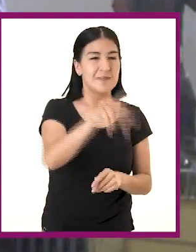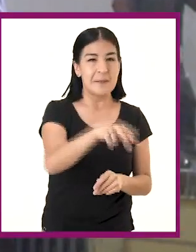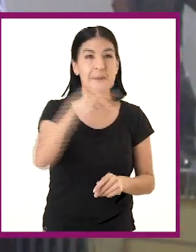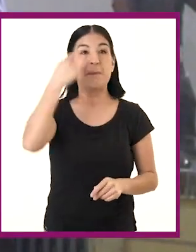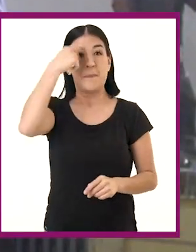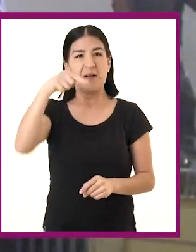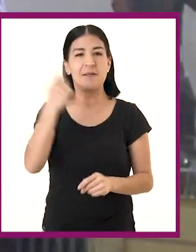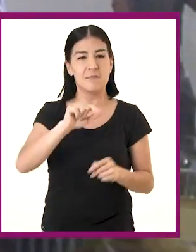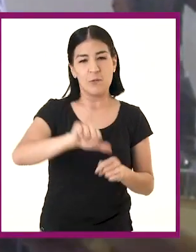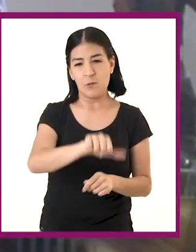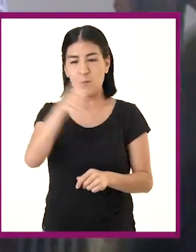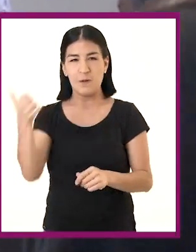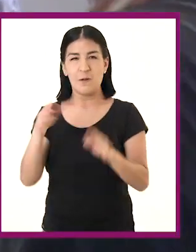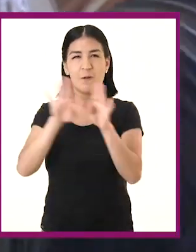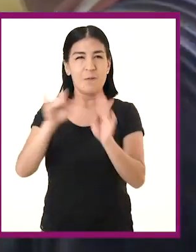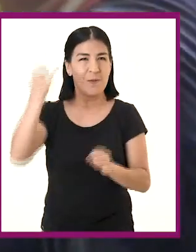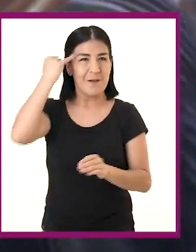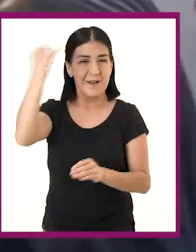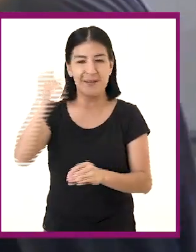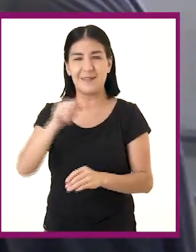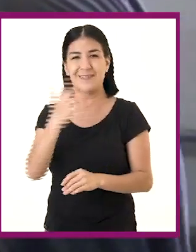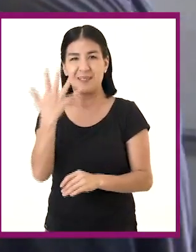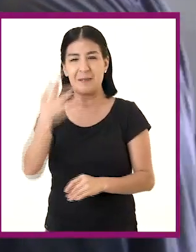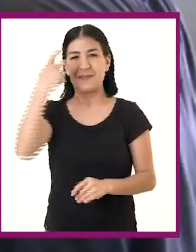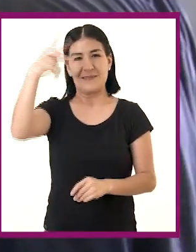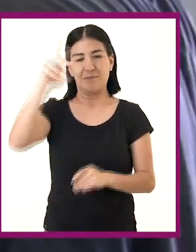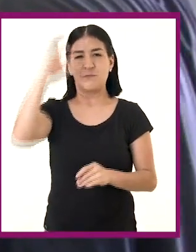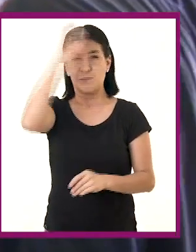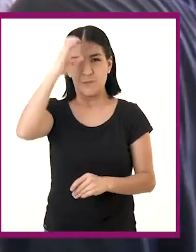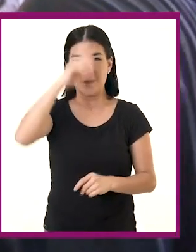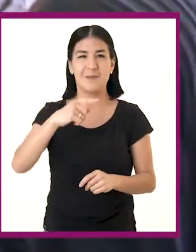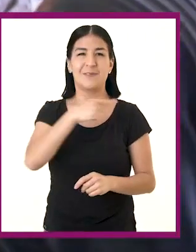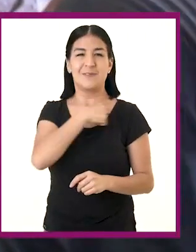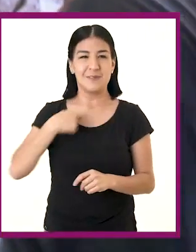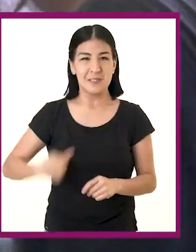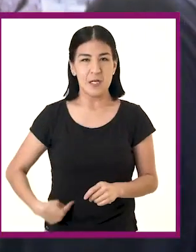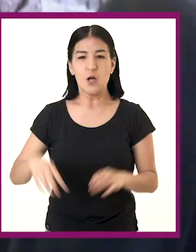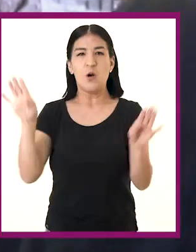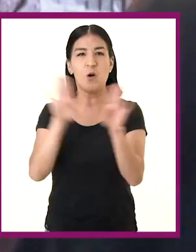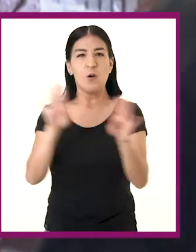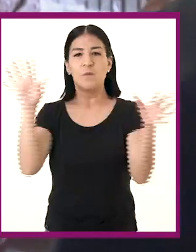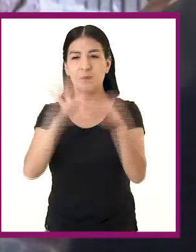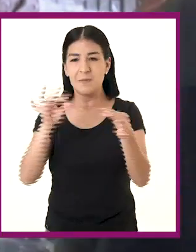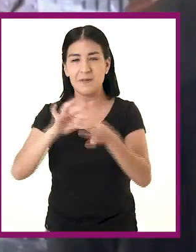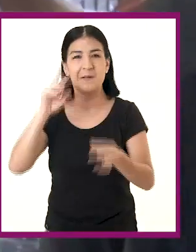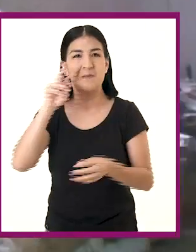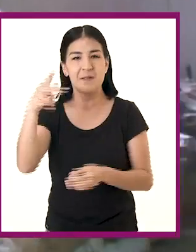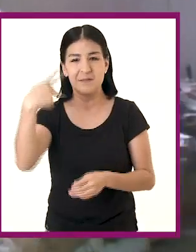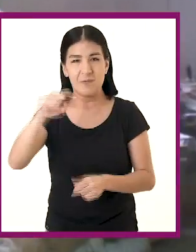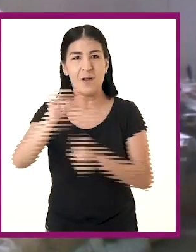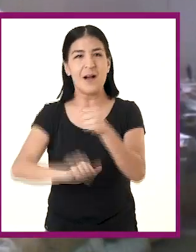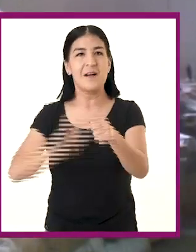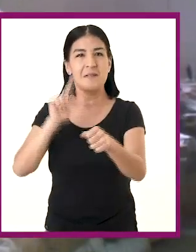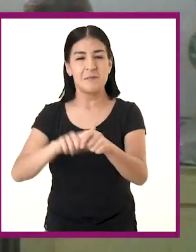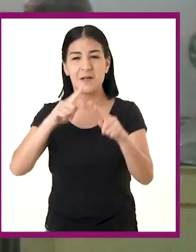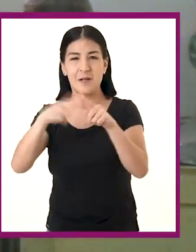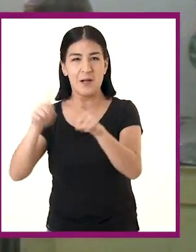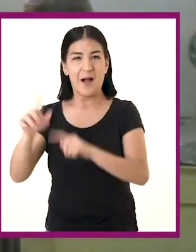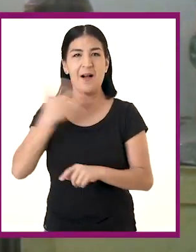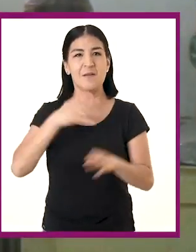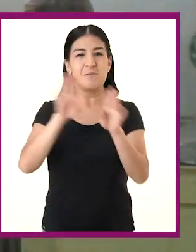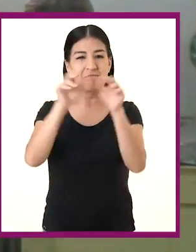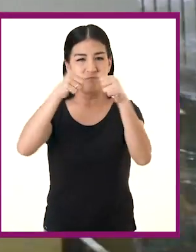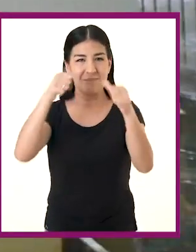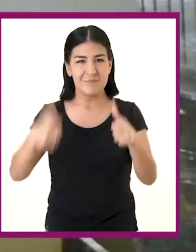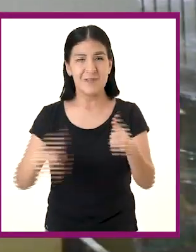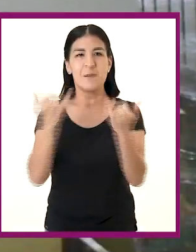poder completar el zodiaco, decidió crear las otras 5 del imaginario que existe en la cultura china y de las diversas expresiones de